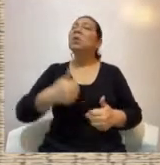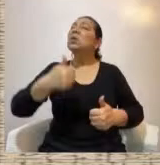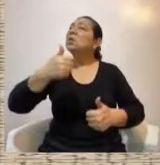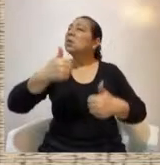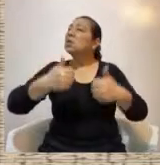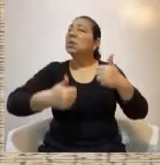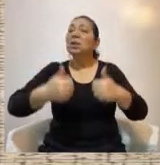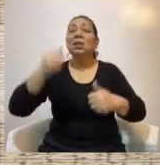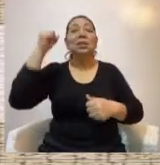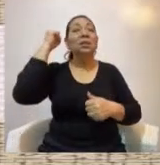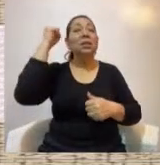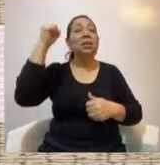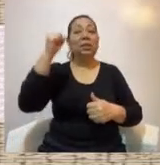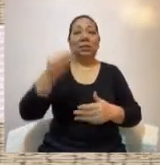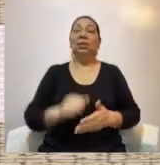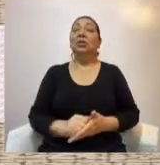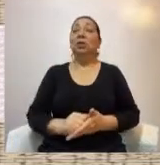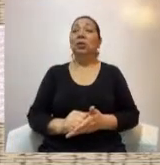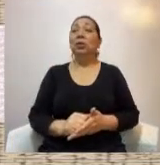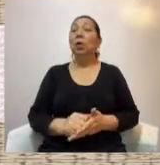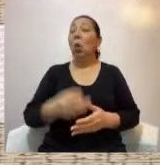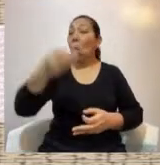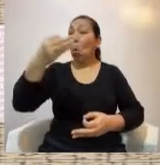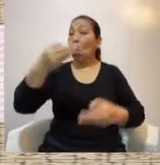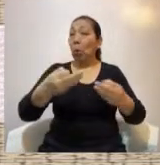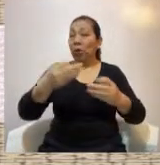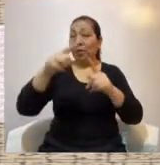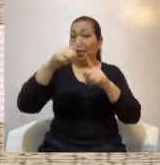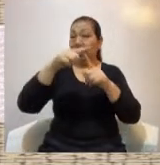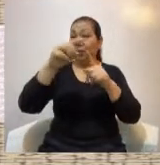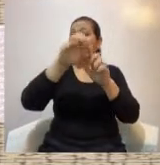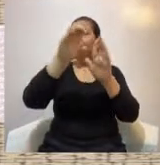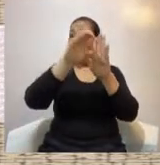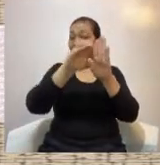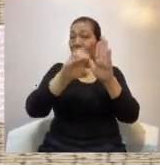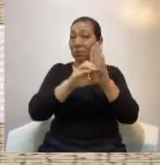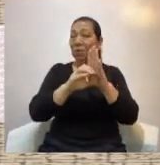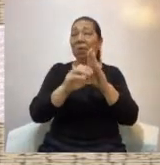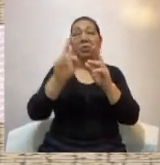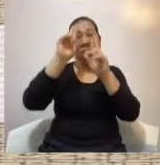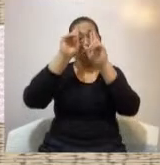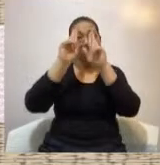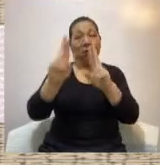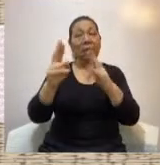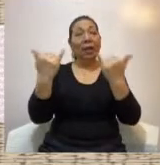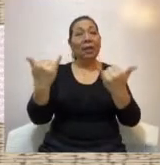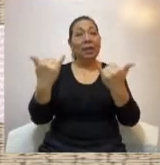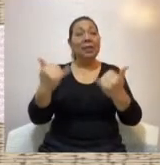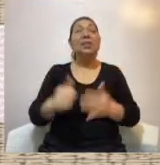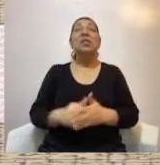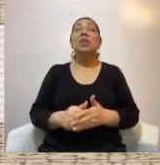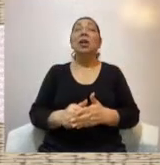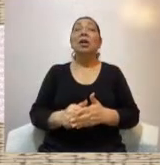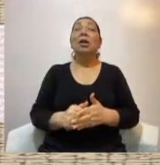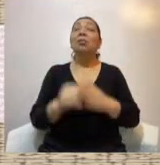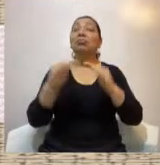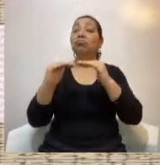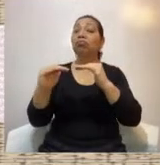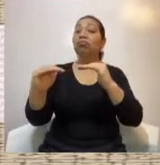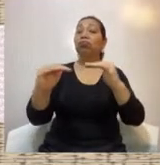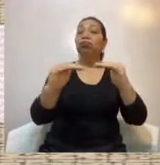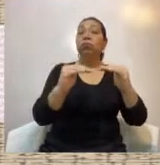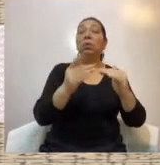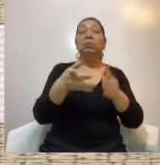Perfecto. ¿Cuáles son los derechos que, a juicio del Tribunal Constitucional, se han vulnerado en este caso, precisamente